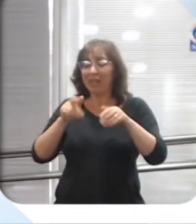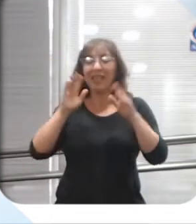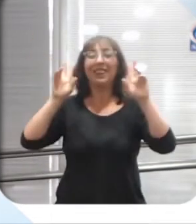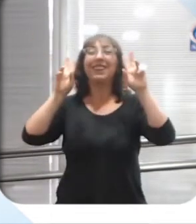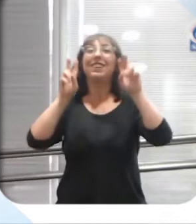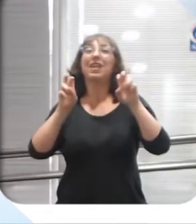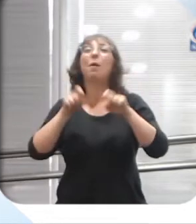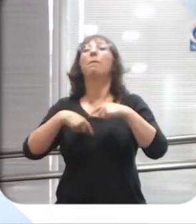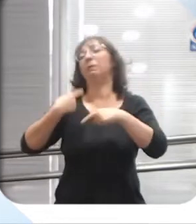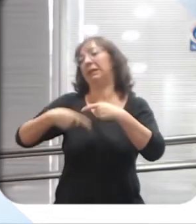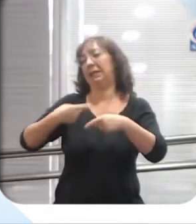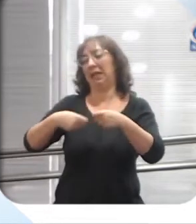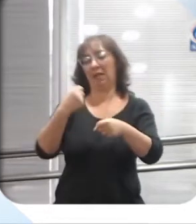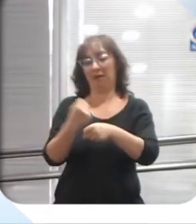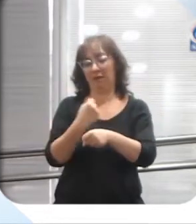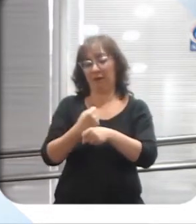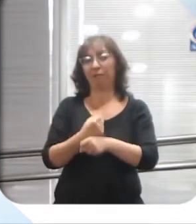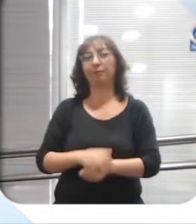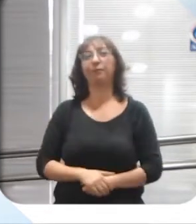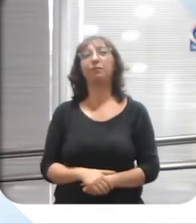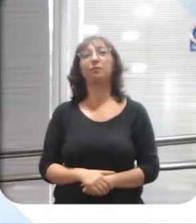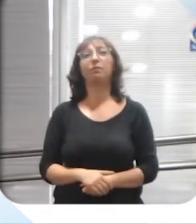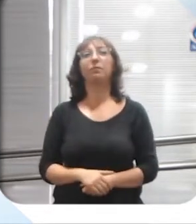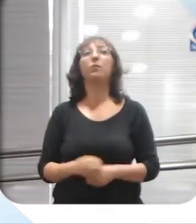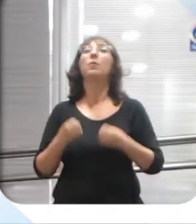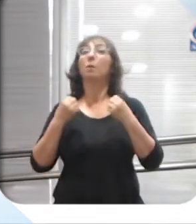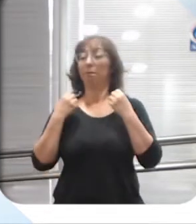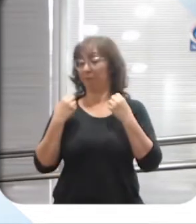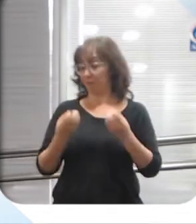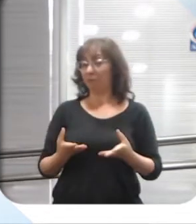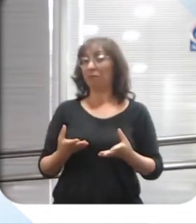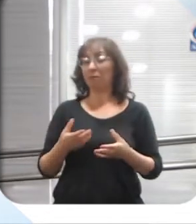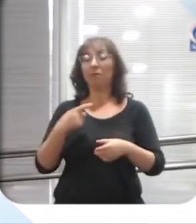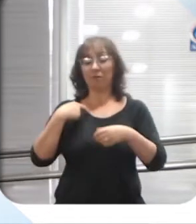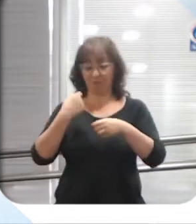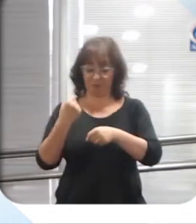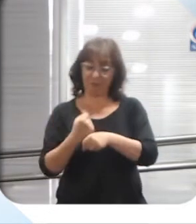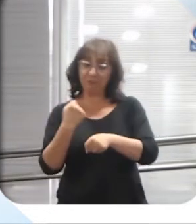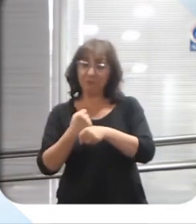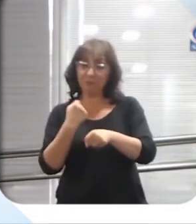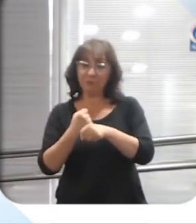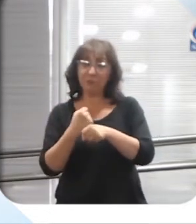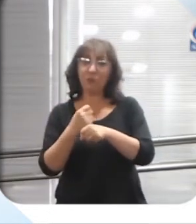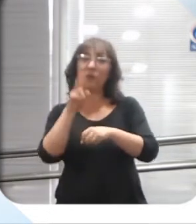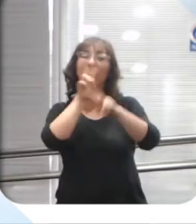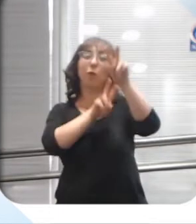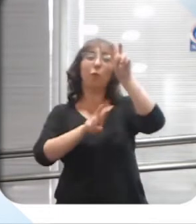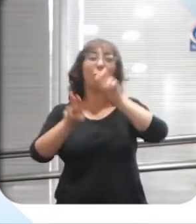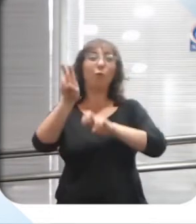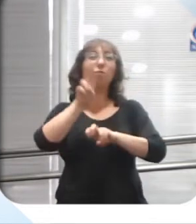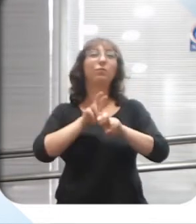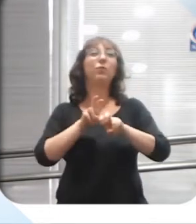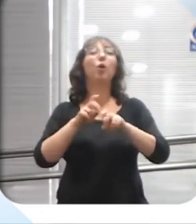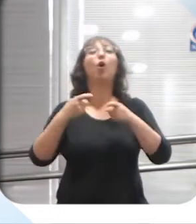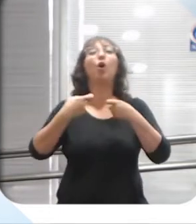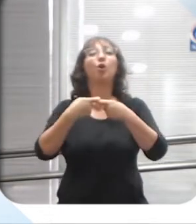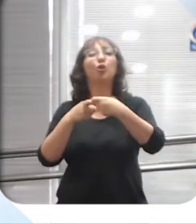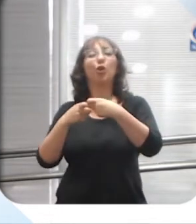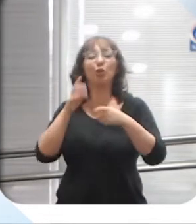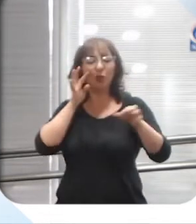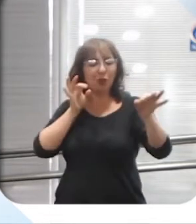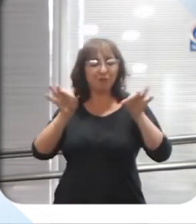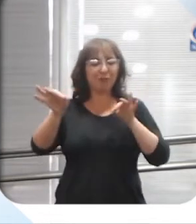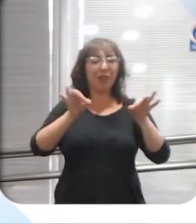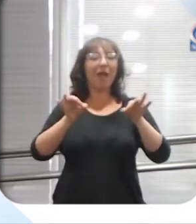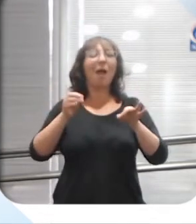temática para seguir trabajando. Por eso es que estuvimos trabajando o buscando socios estratégicos